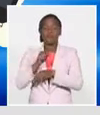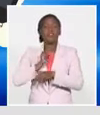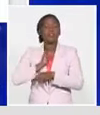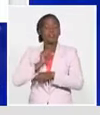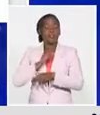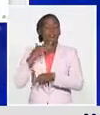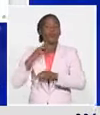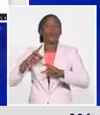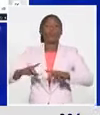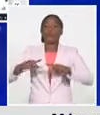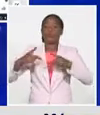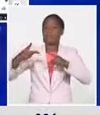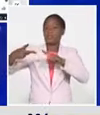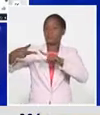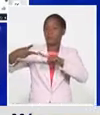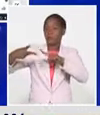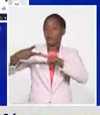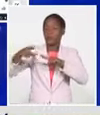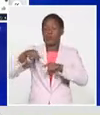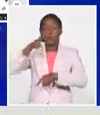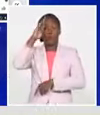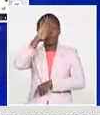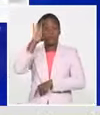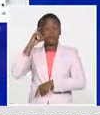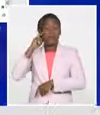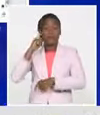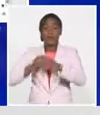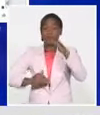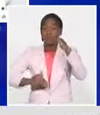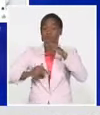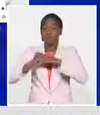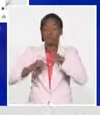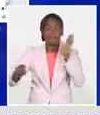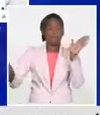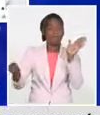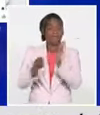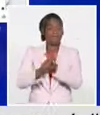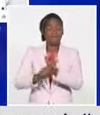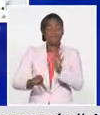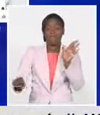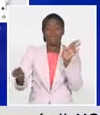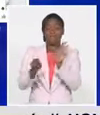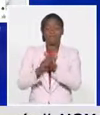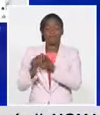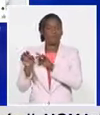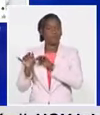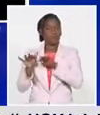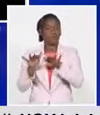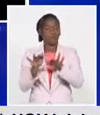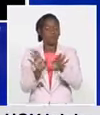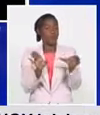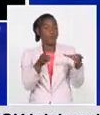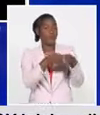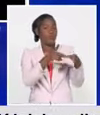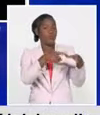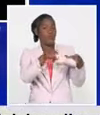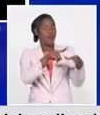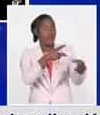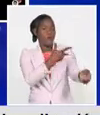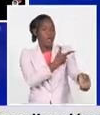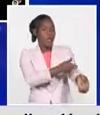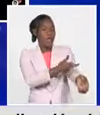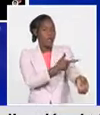en plena capacidad, está a tope en estos momentos. Se le toman por un lado a los voluntarios los signos vitales, se